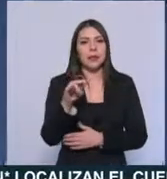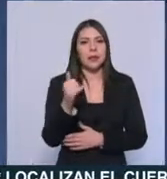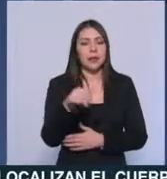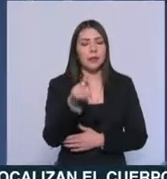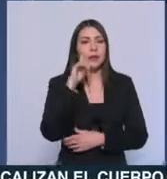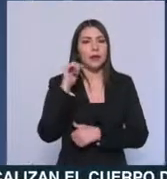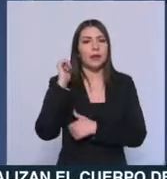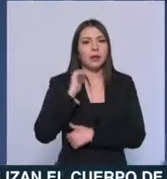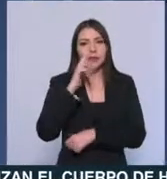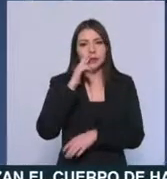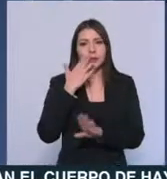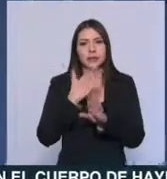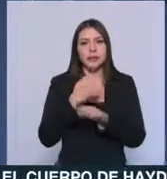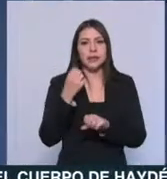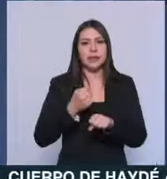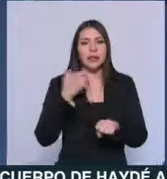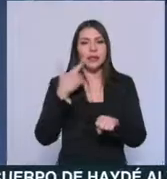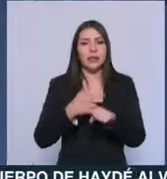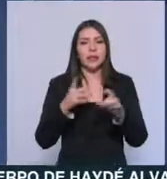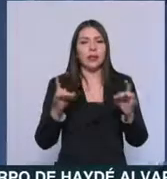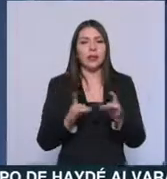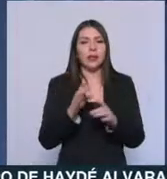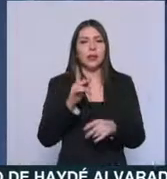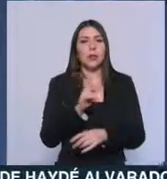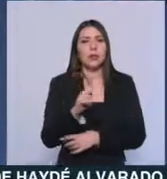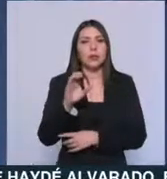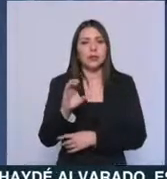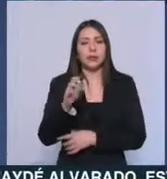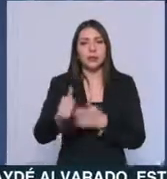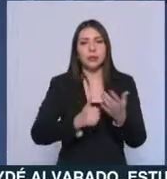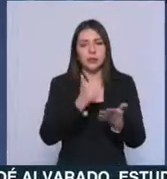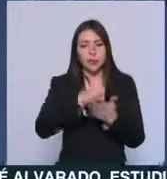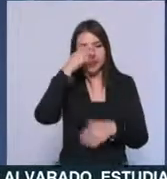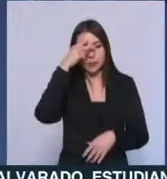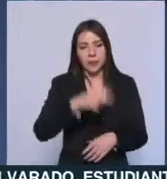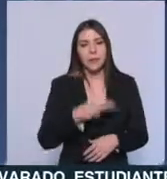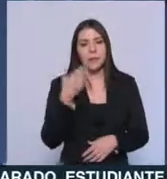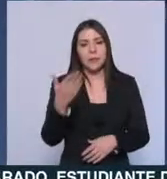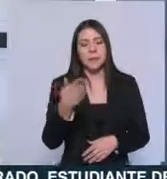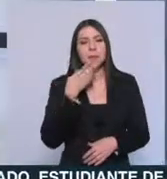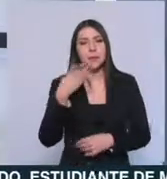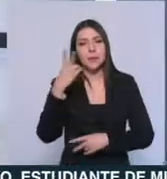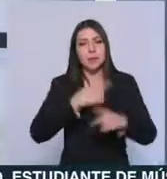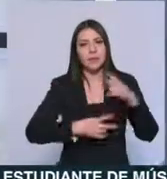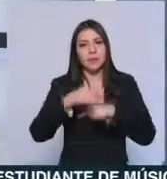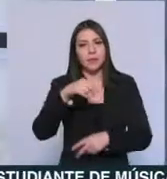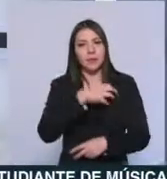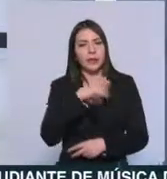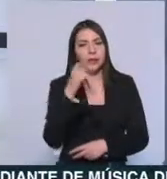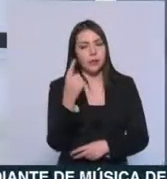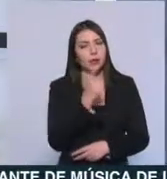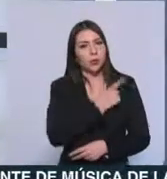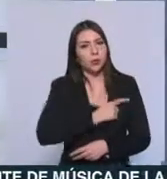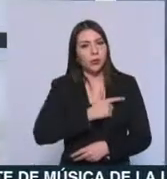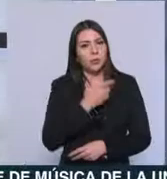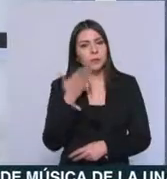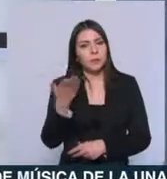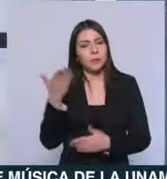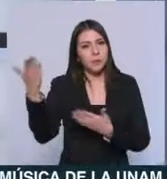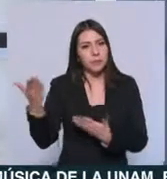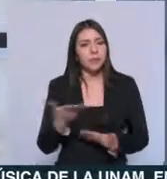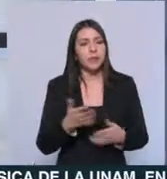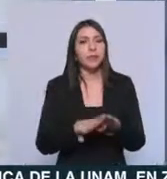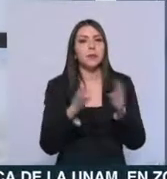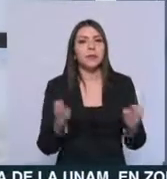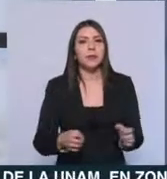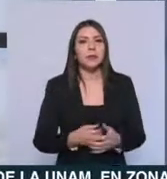la Secretaría de Gestión Integral de Riesgos y Protección Civil de la Ciudad de México. Maestra, bienvenida a Capital 21, un gusto como siempre recibirla. ¿Cómo